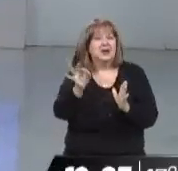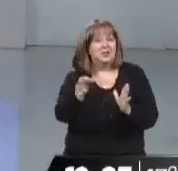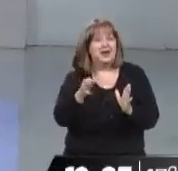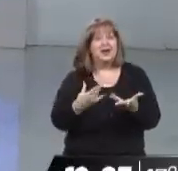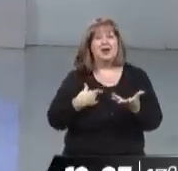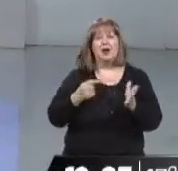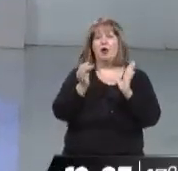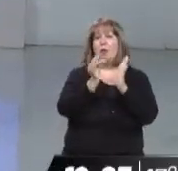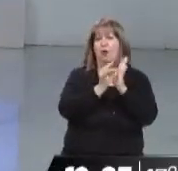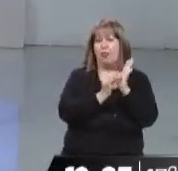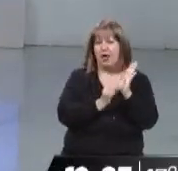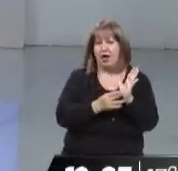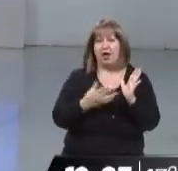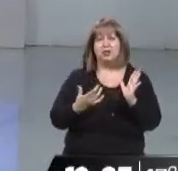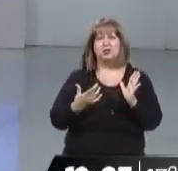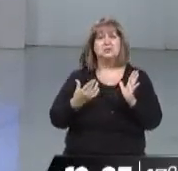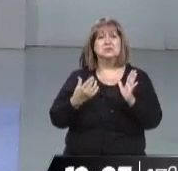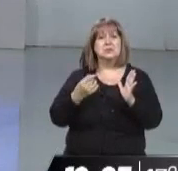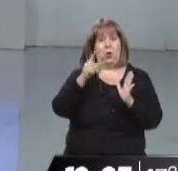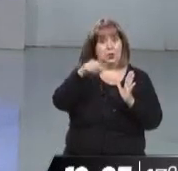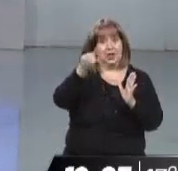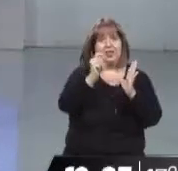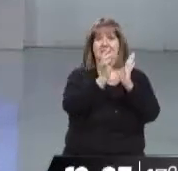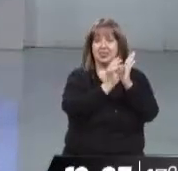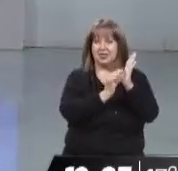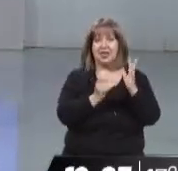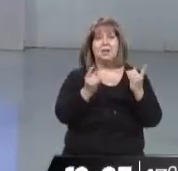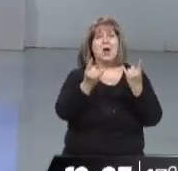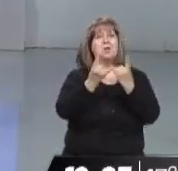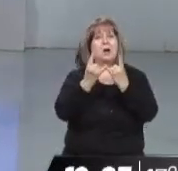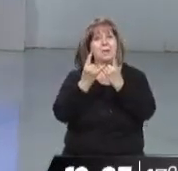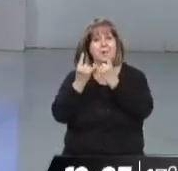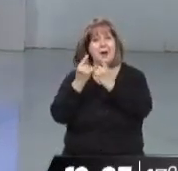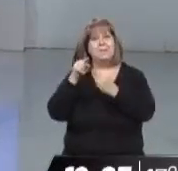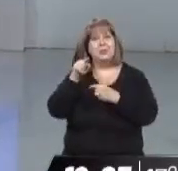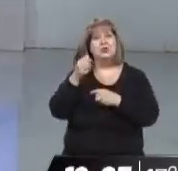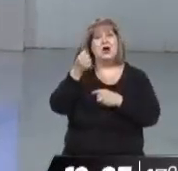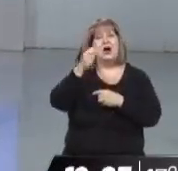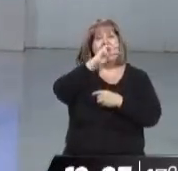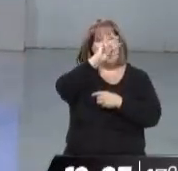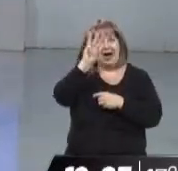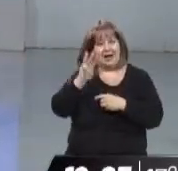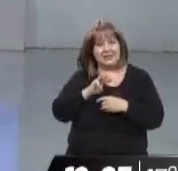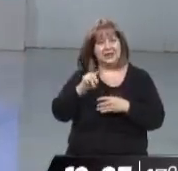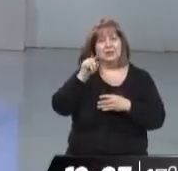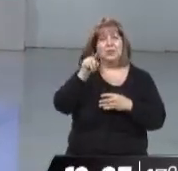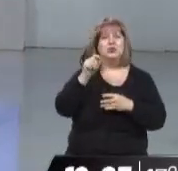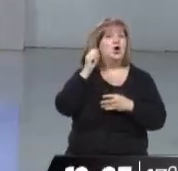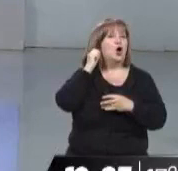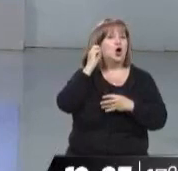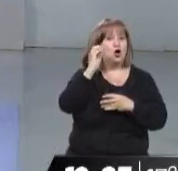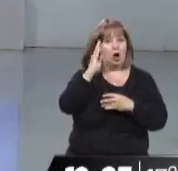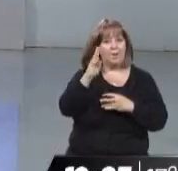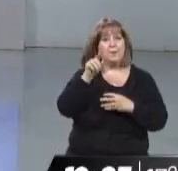cómo, sí, están los datos, ¿no?, proporcionados por ustedes a ANSES, ingresar en Mi ANSES, allí está la página para que puedan ingresar después